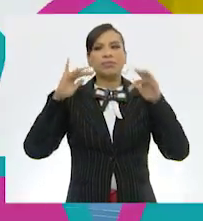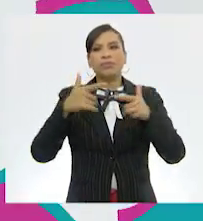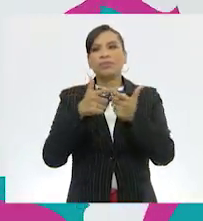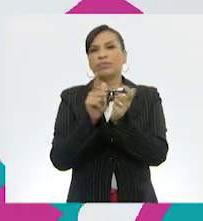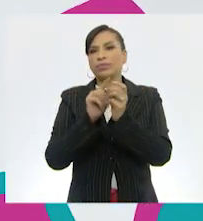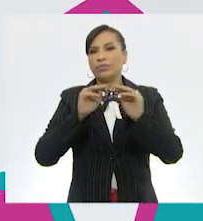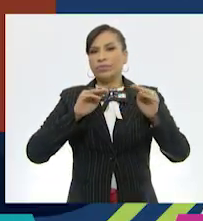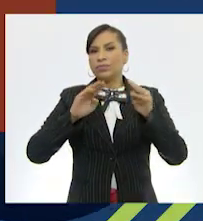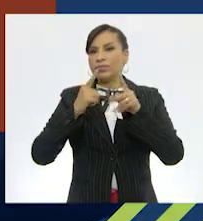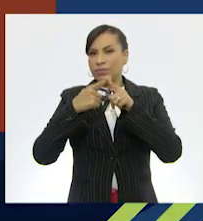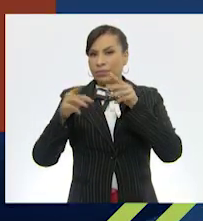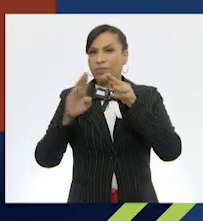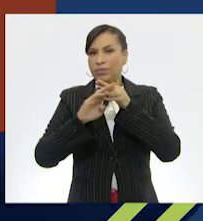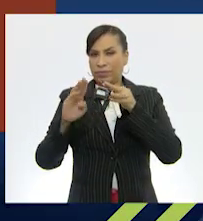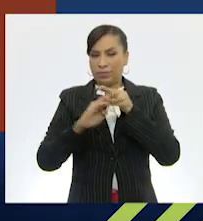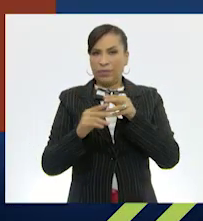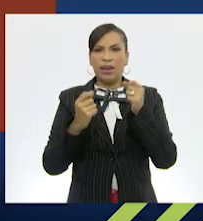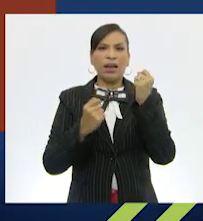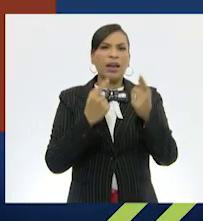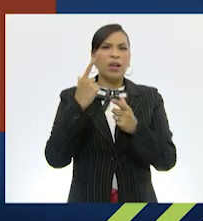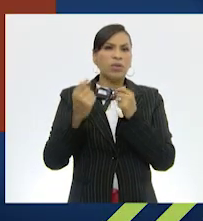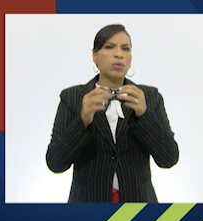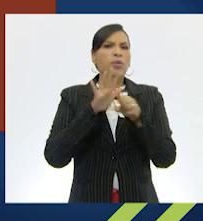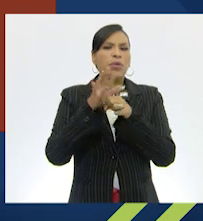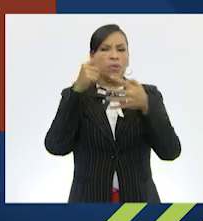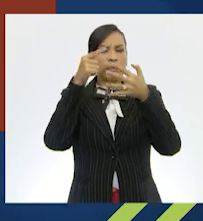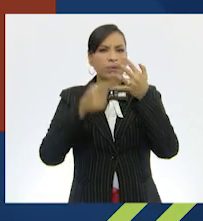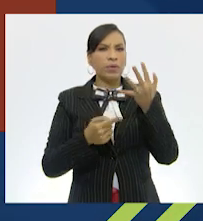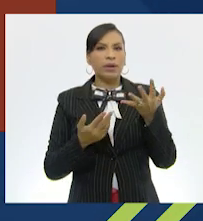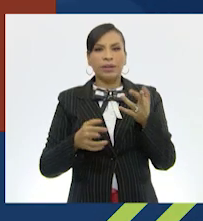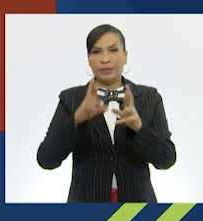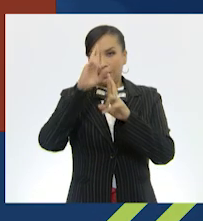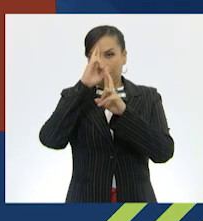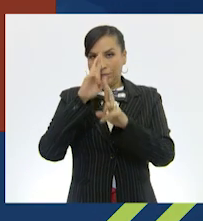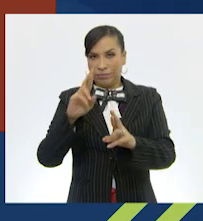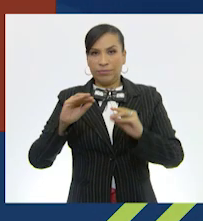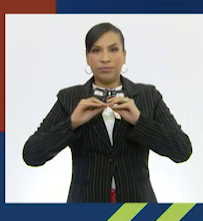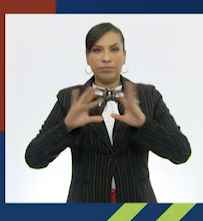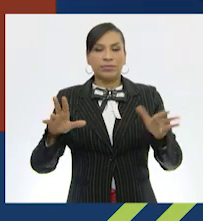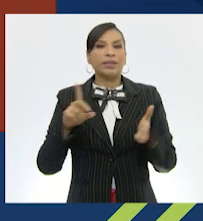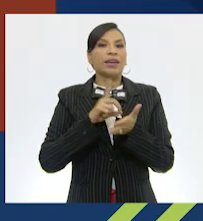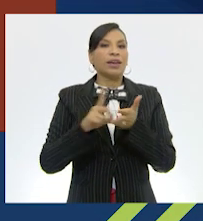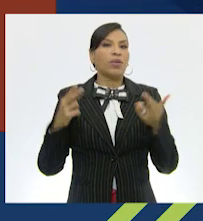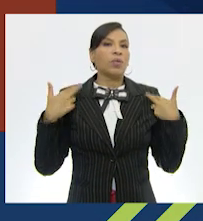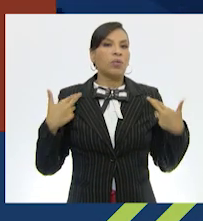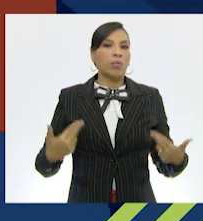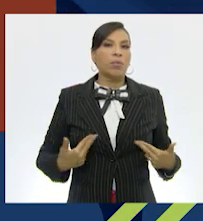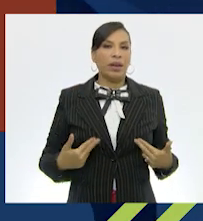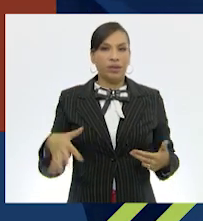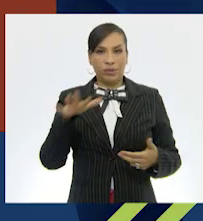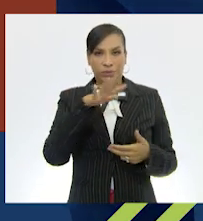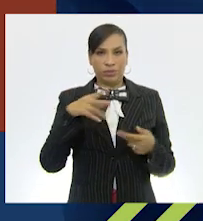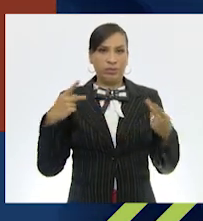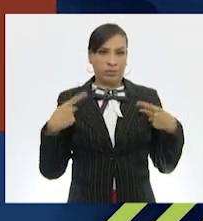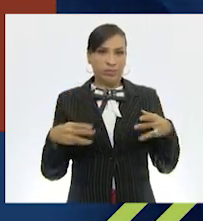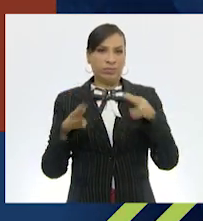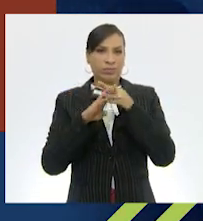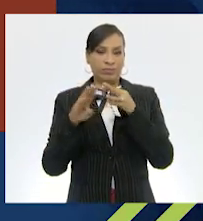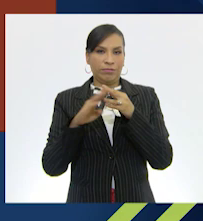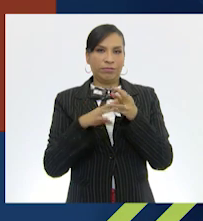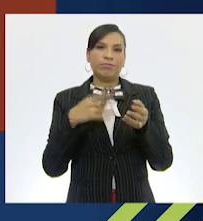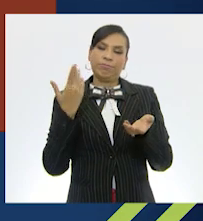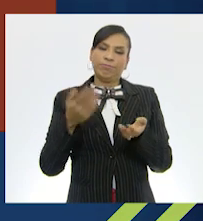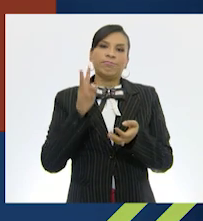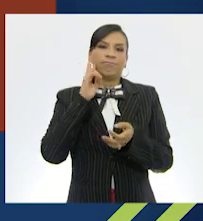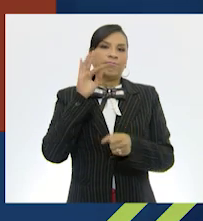migratorios. Bueno, algunos de estos puntos son respetar y promover los derechos humanos de los migrantes, garantizar